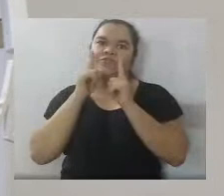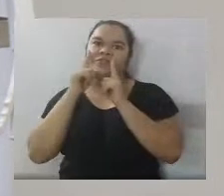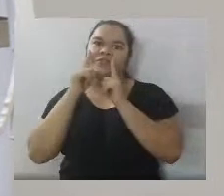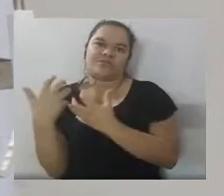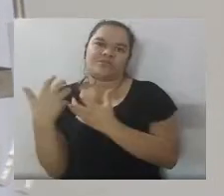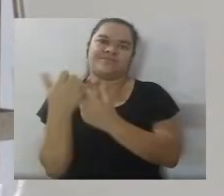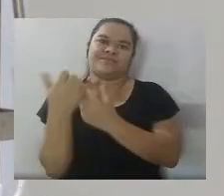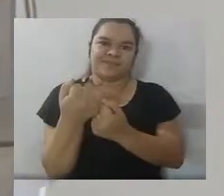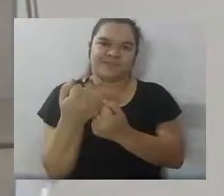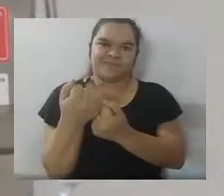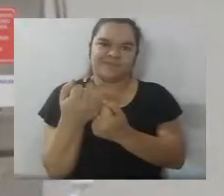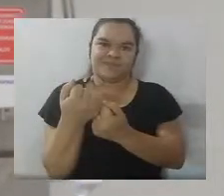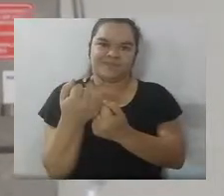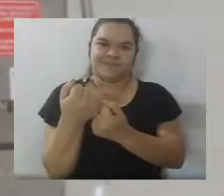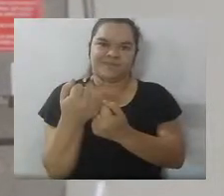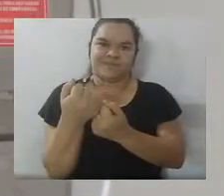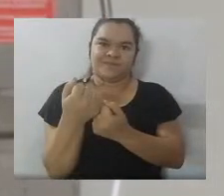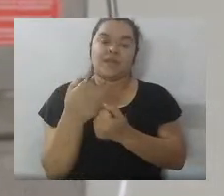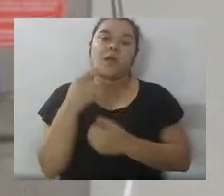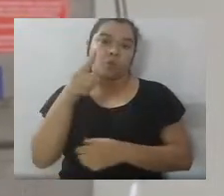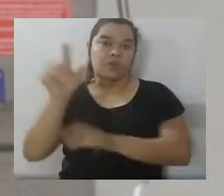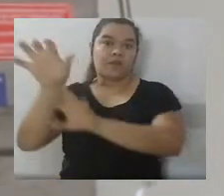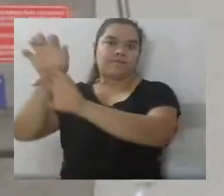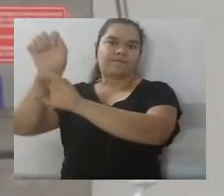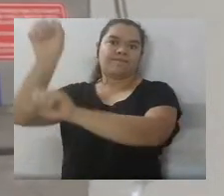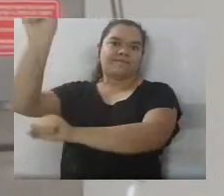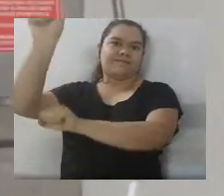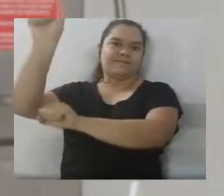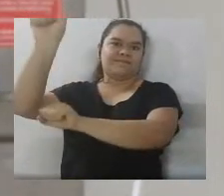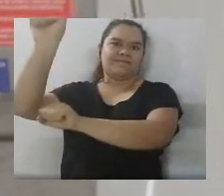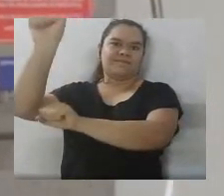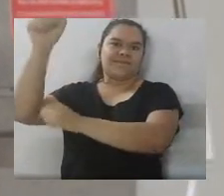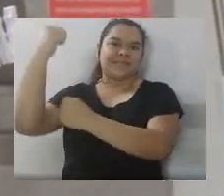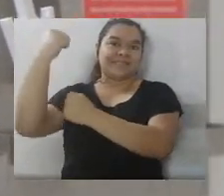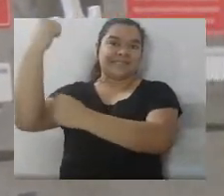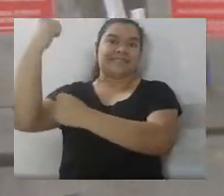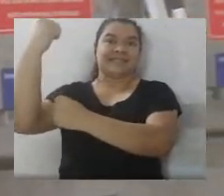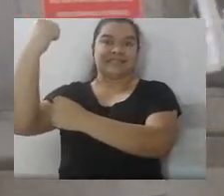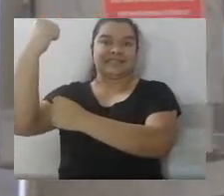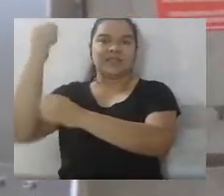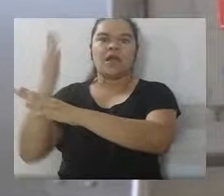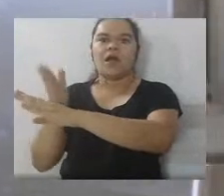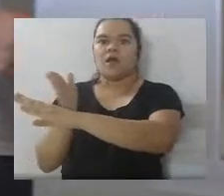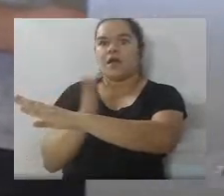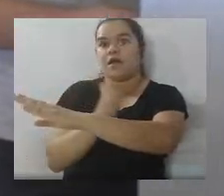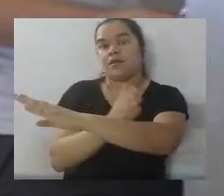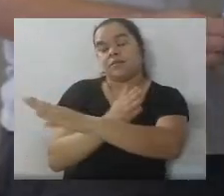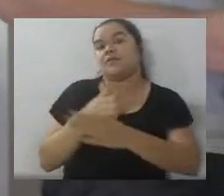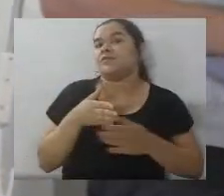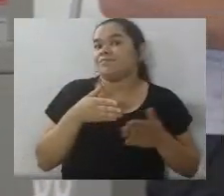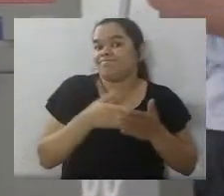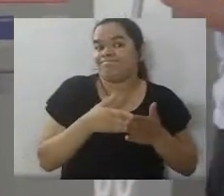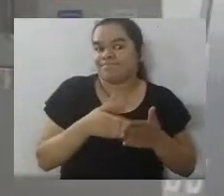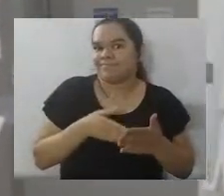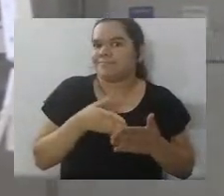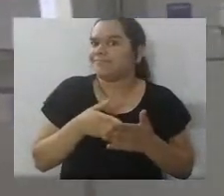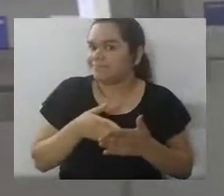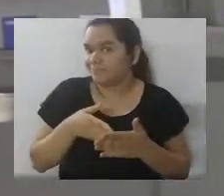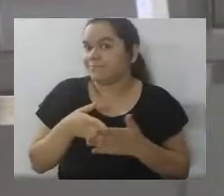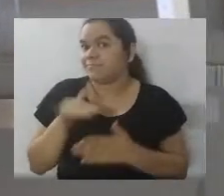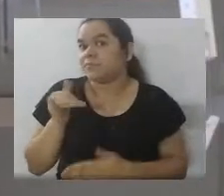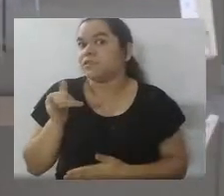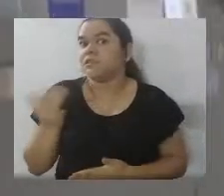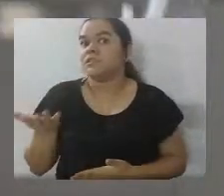Para conseguir todo esto, por supuesto, hay una cantidad de obstáculos a seguir, ¿no es cierto? Es